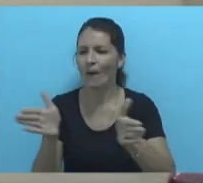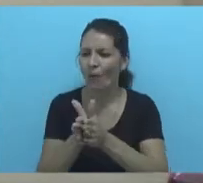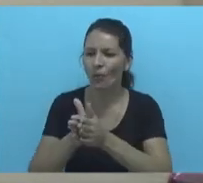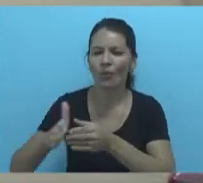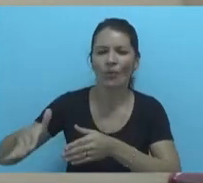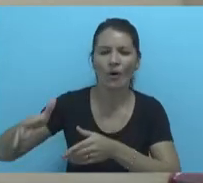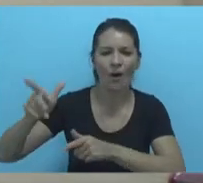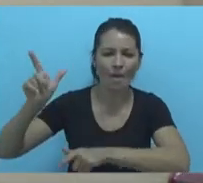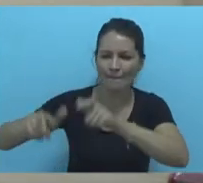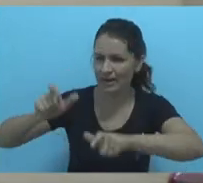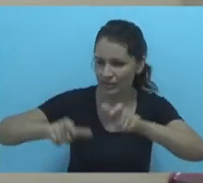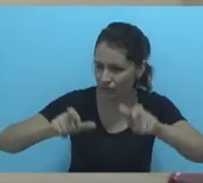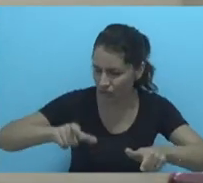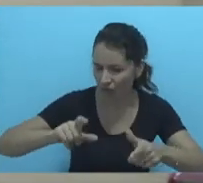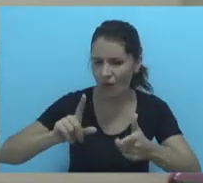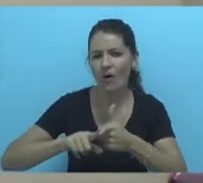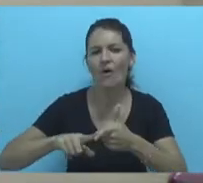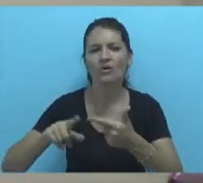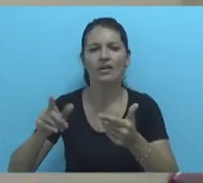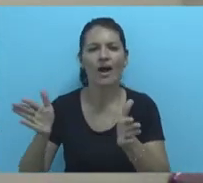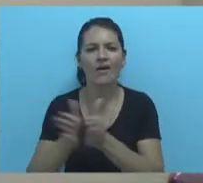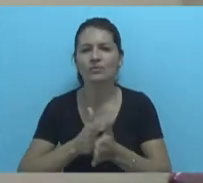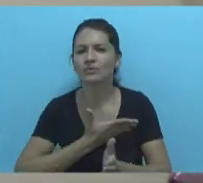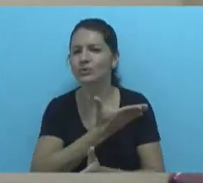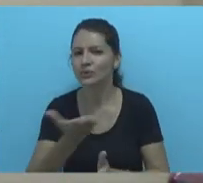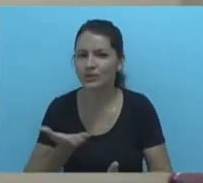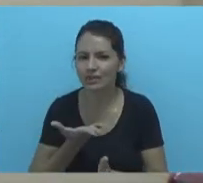vecinas de Nuevo Alberdi.